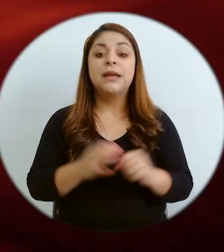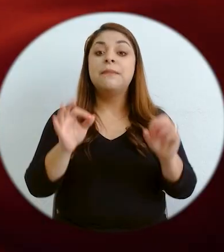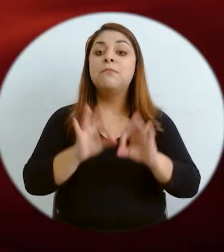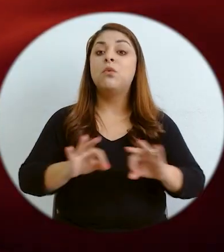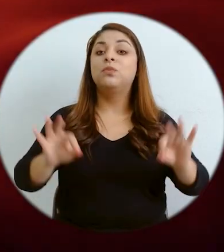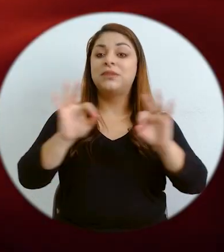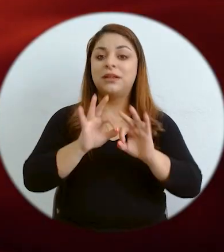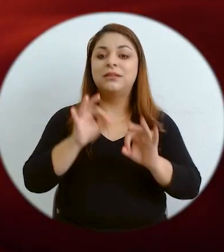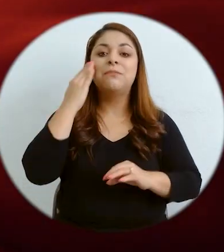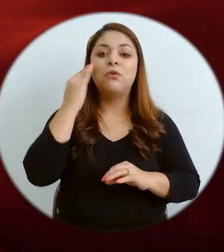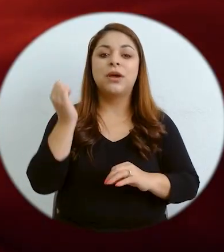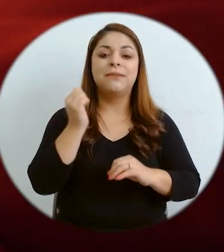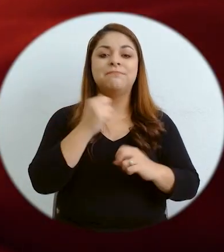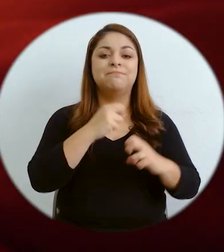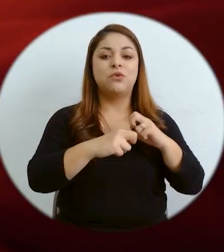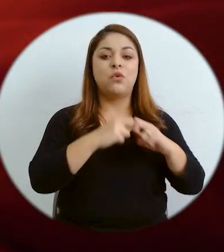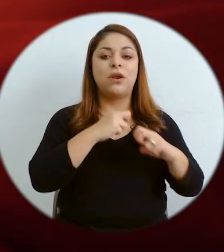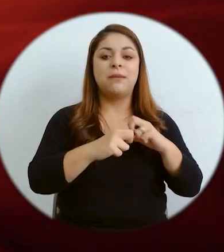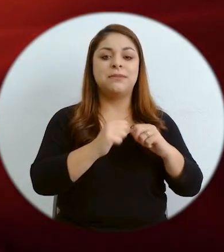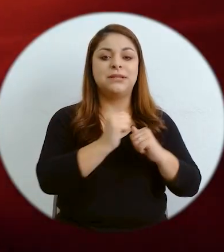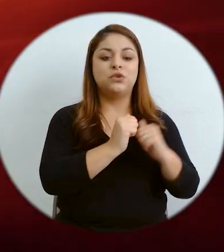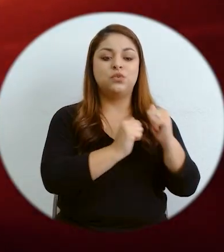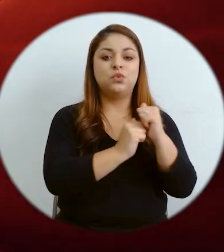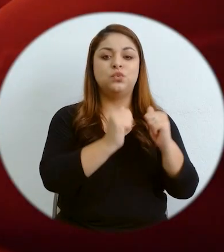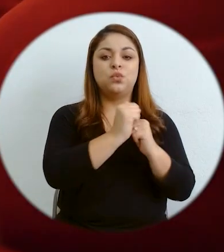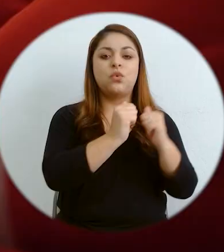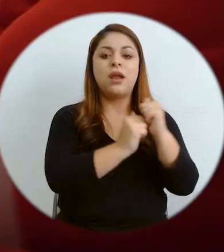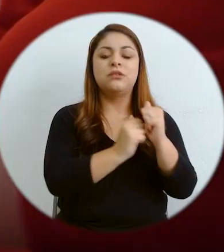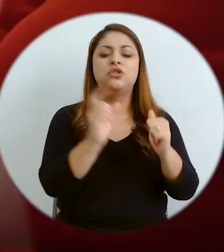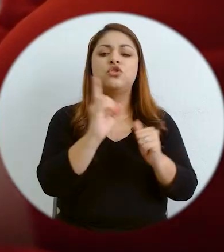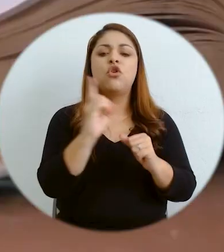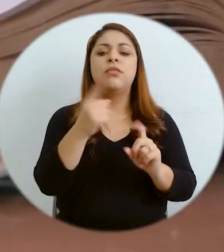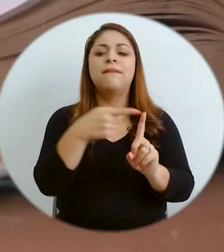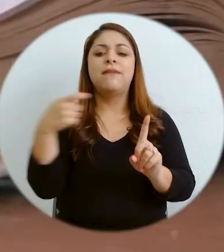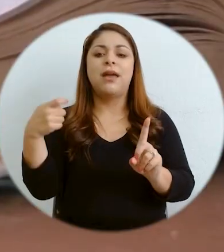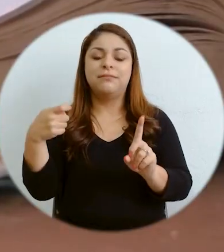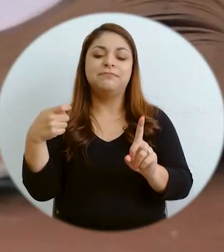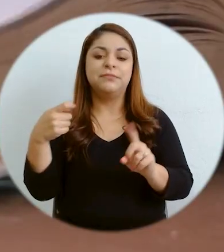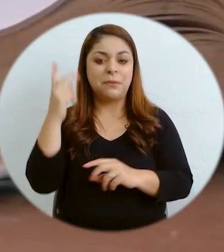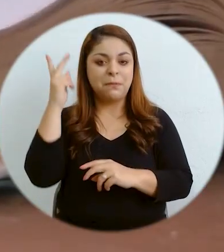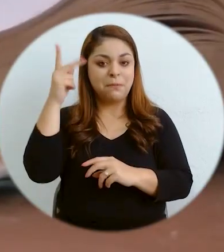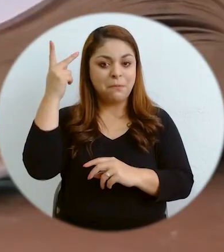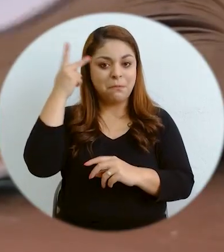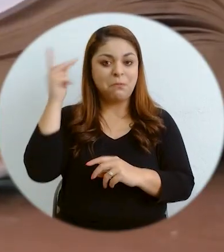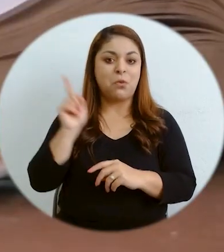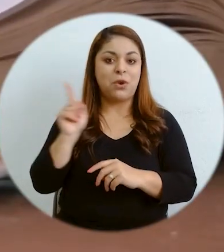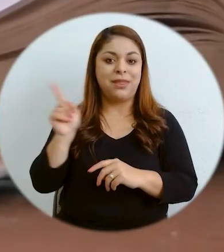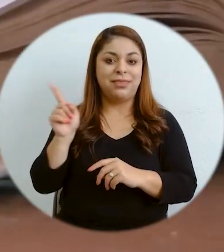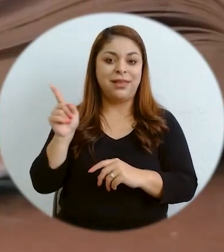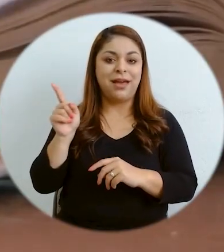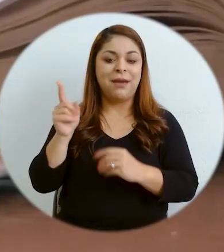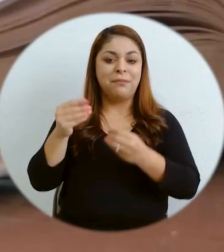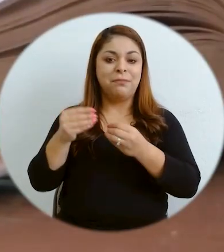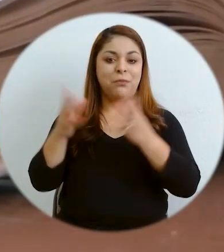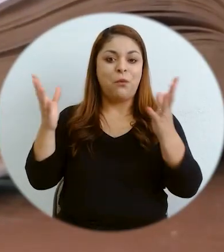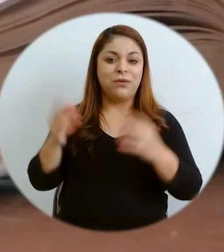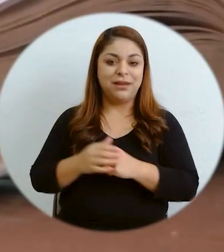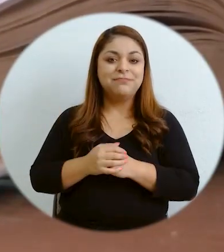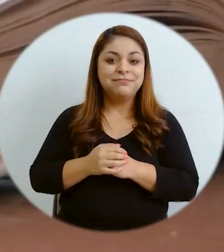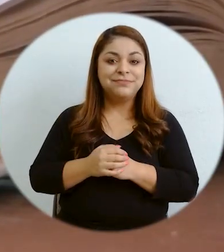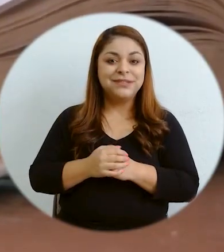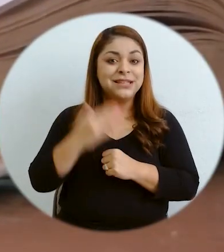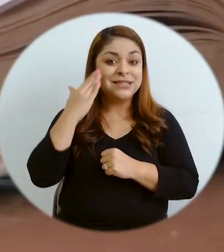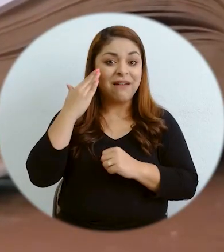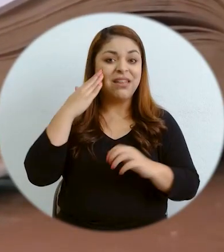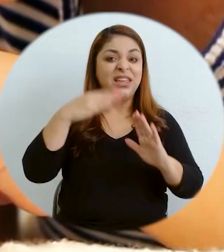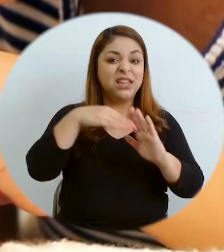estructurales pasan desde las políticas públicas, ¿verdad? Ahorita muchísimo de la crisis pasa y uno lo